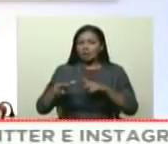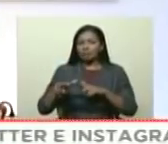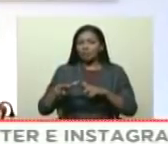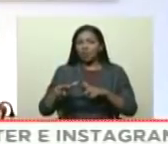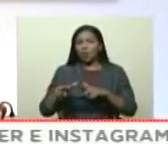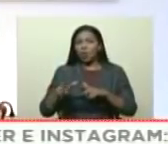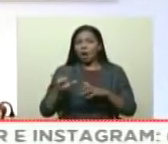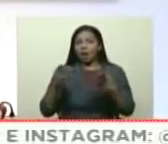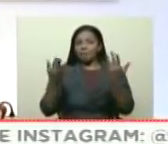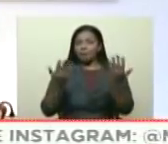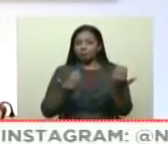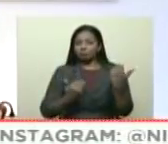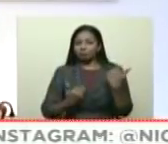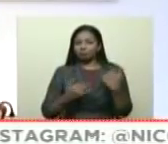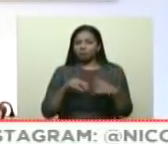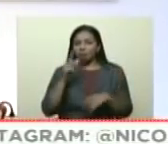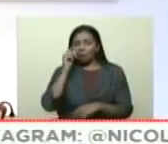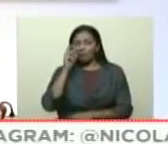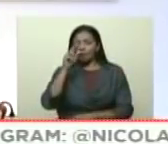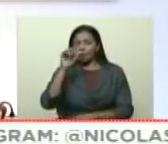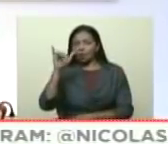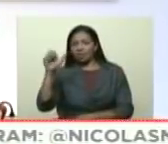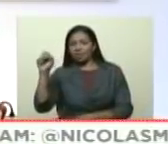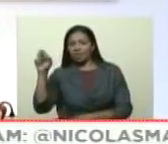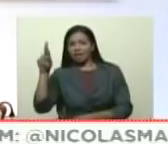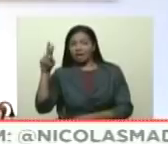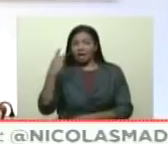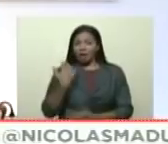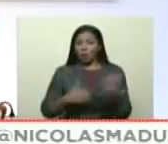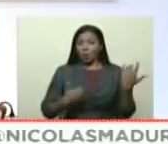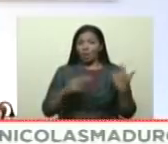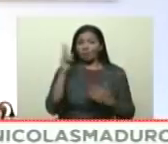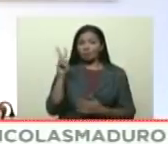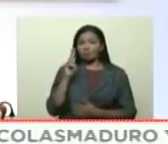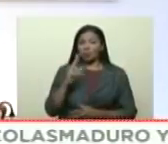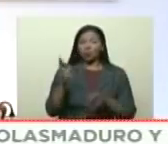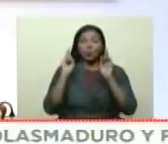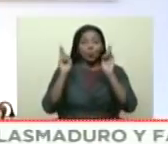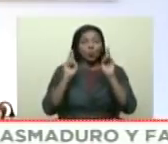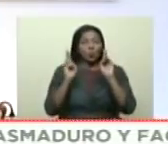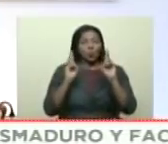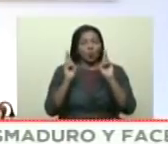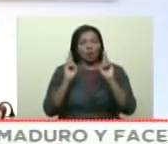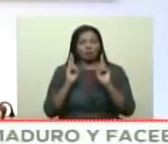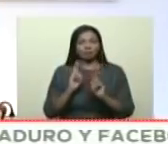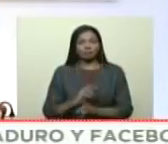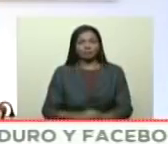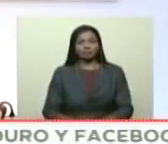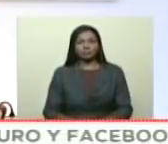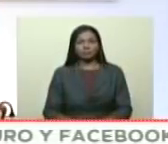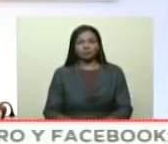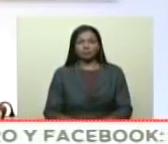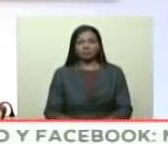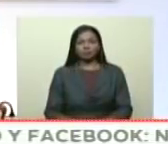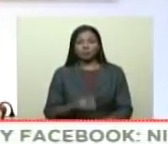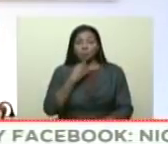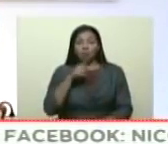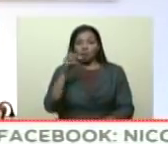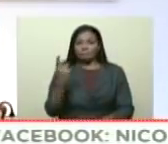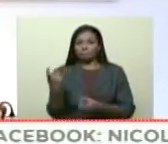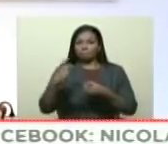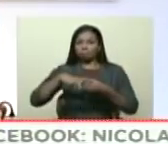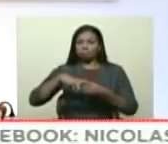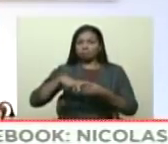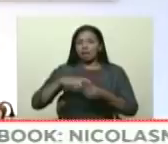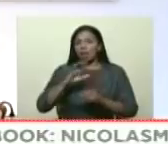a las manos de Roger el 4 de Venezuela, y ojalá, bueno, él lo incorpore en alguna